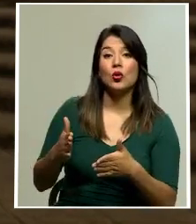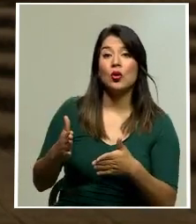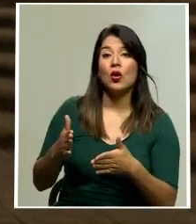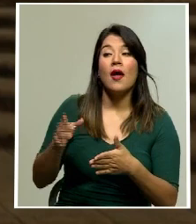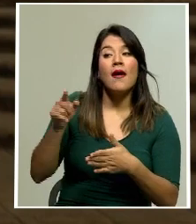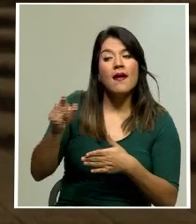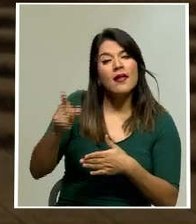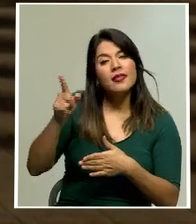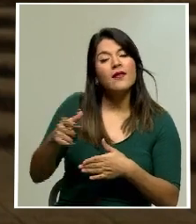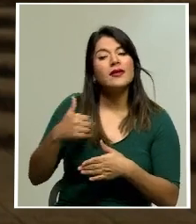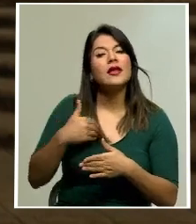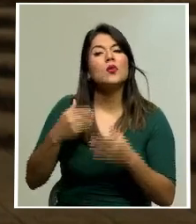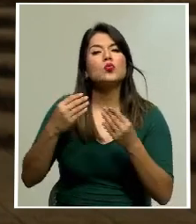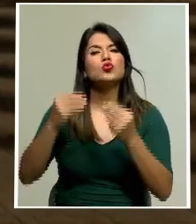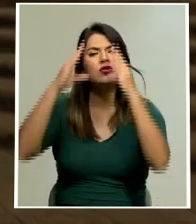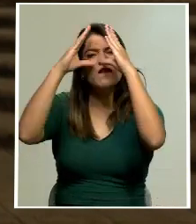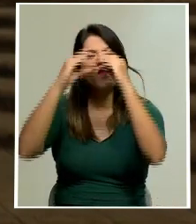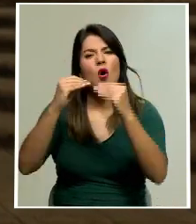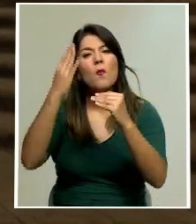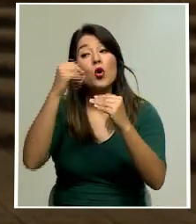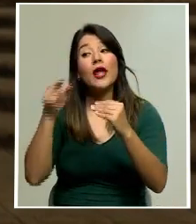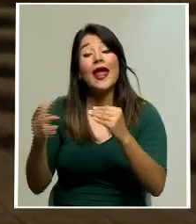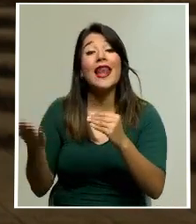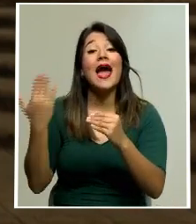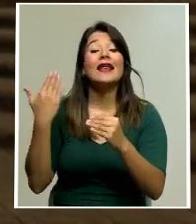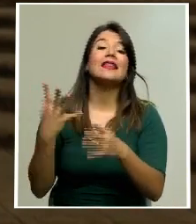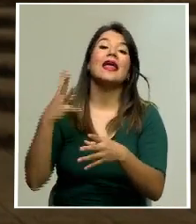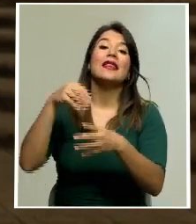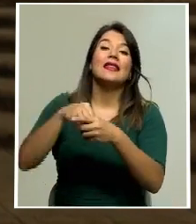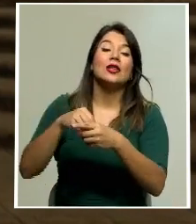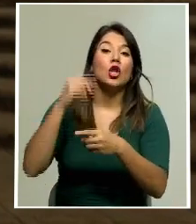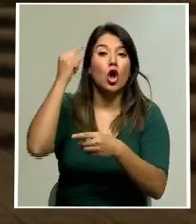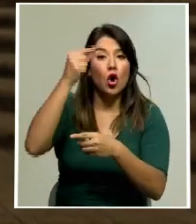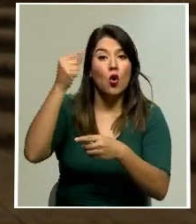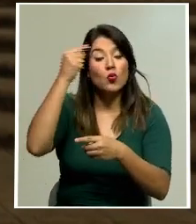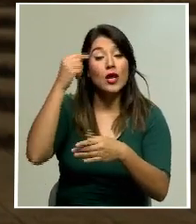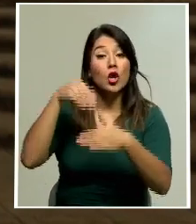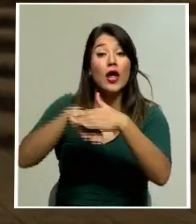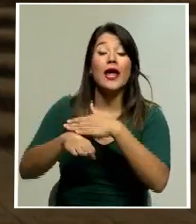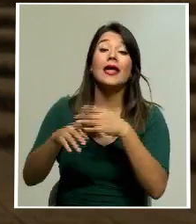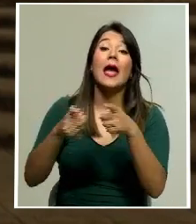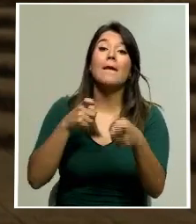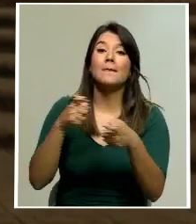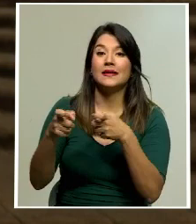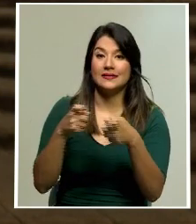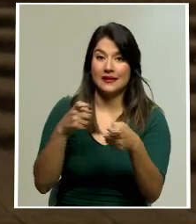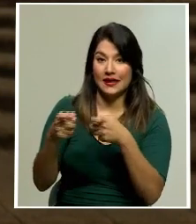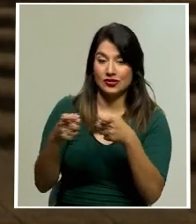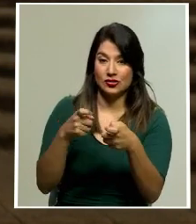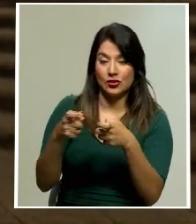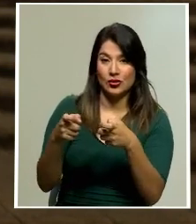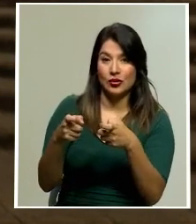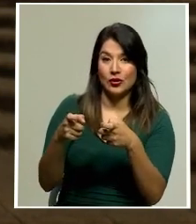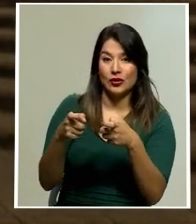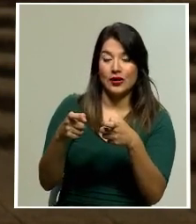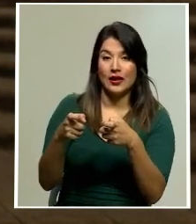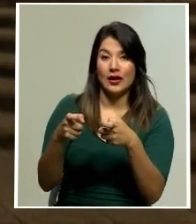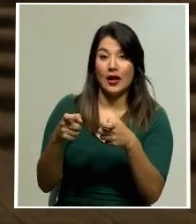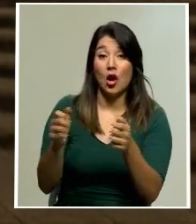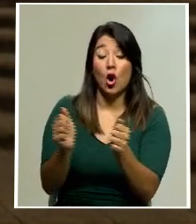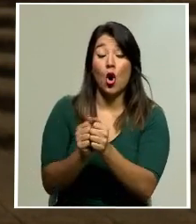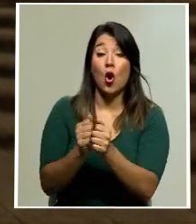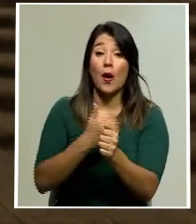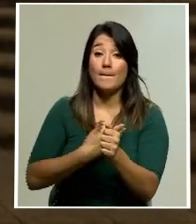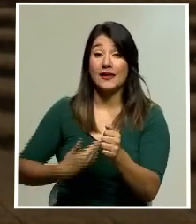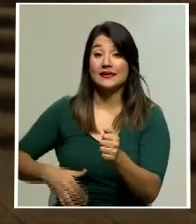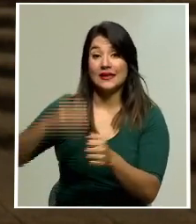muy bien informado, pues perteneció a este gobierno en la administración, como decimos anteriormente, del señor